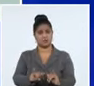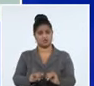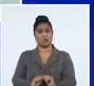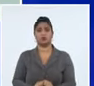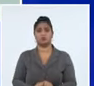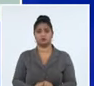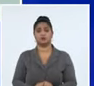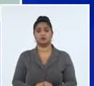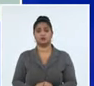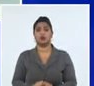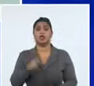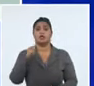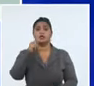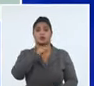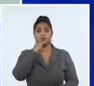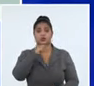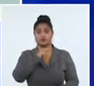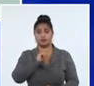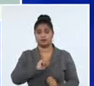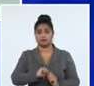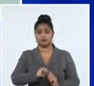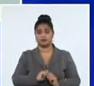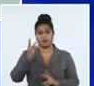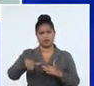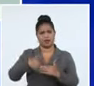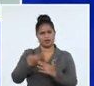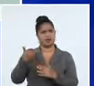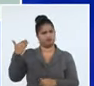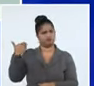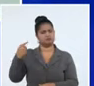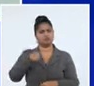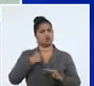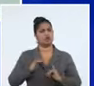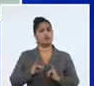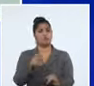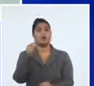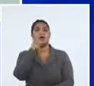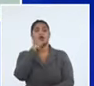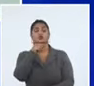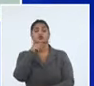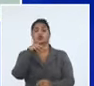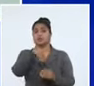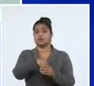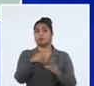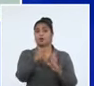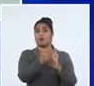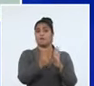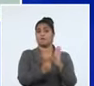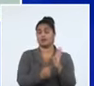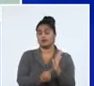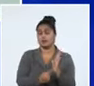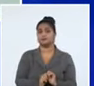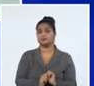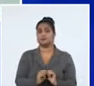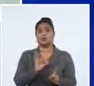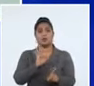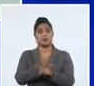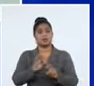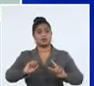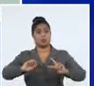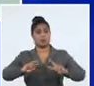Incluso Rusia, yo lo comenté hace como 3 días, adoptó la medida de comenzar de nuevo